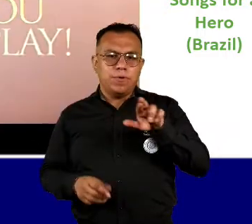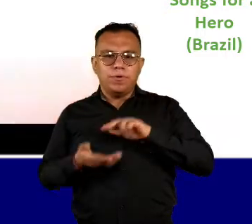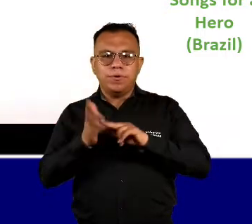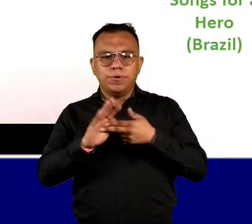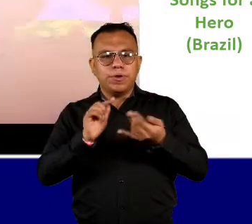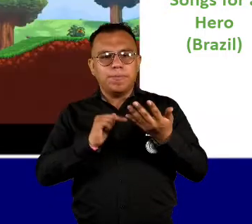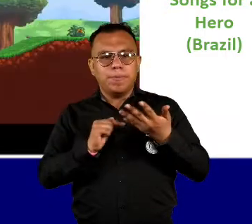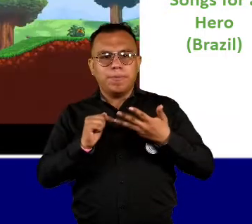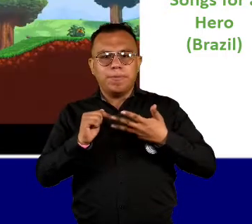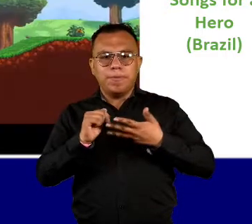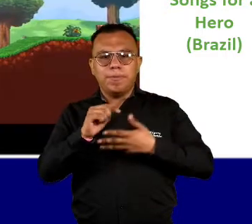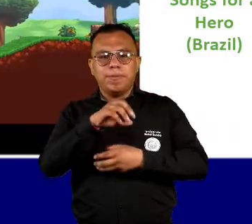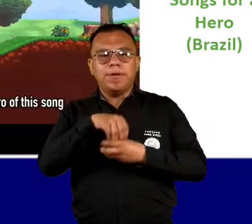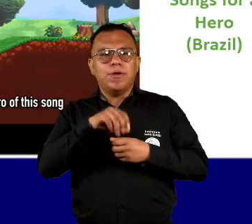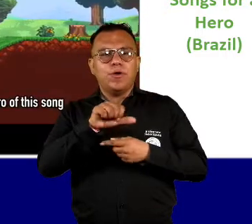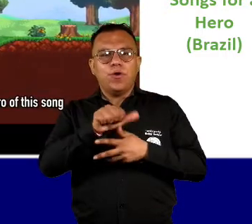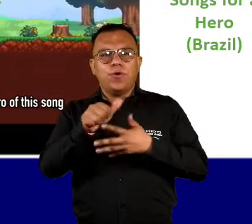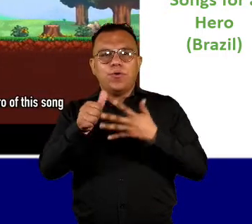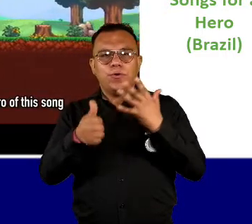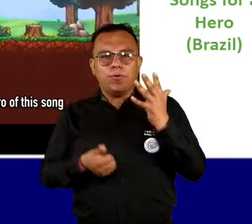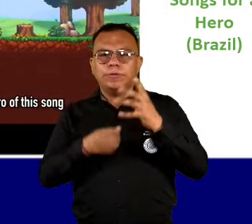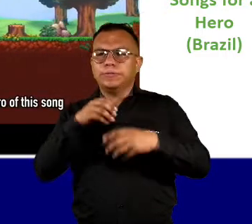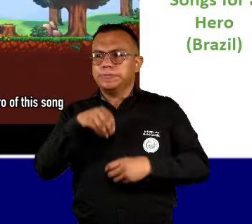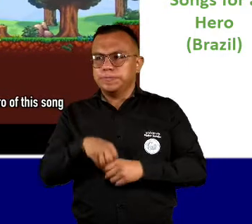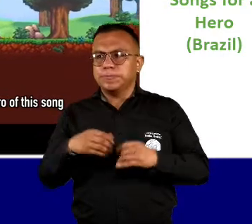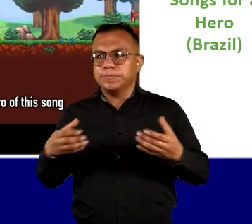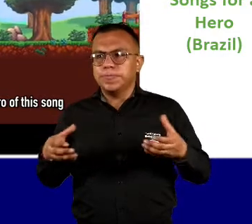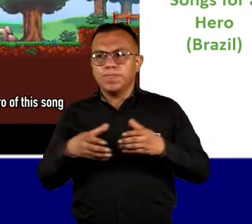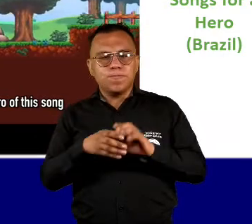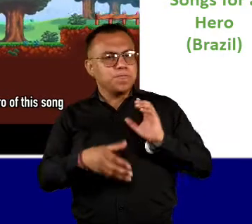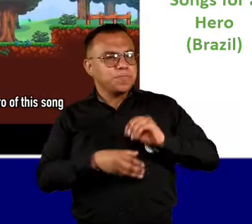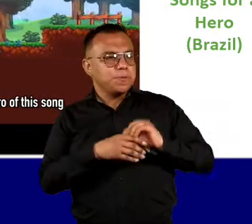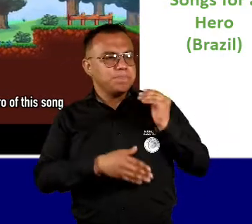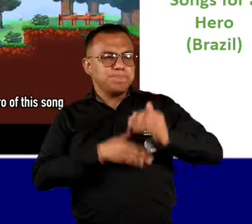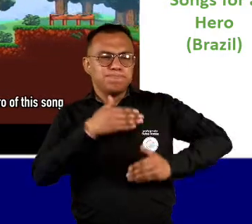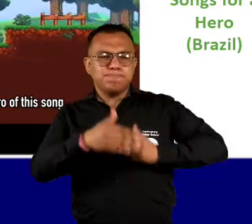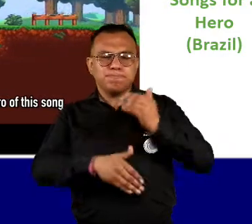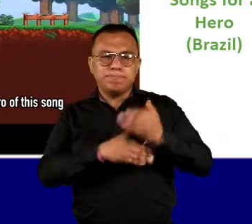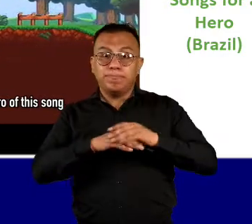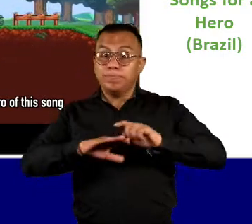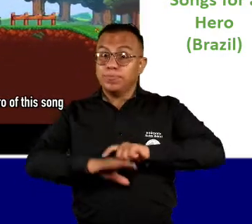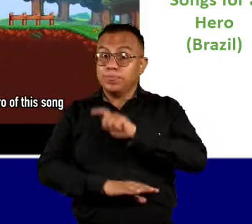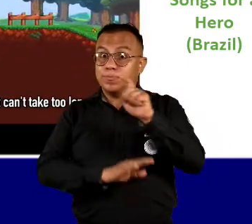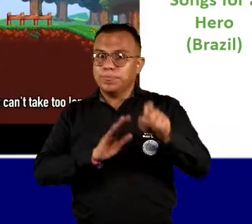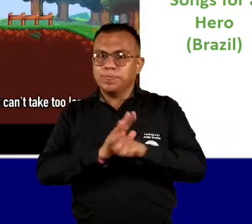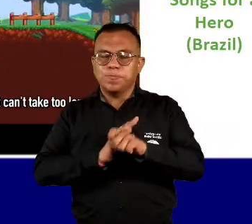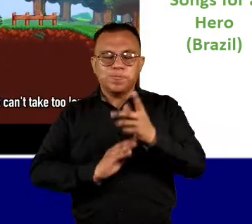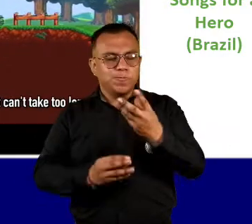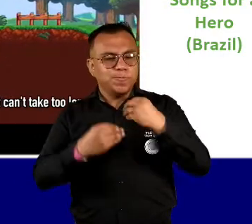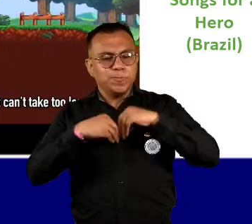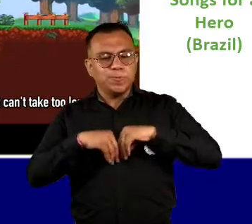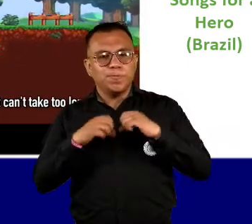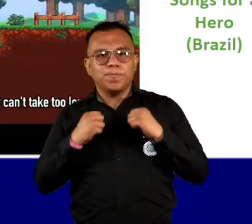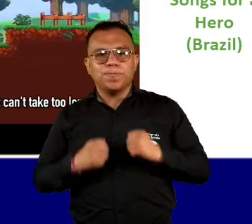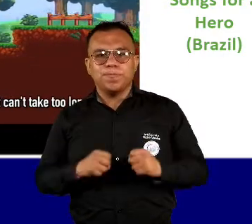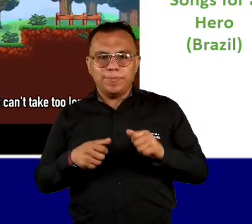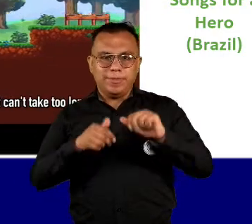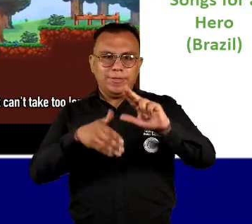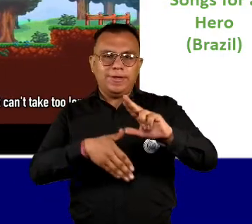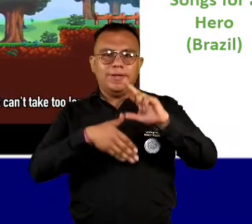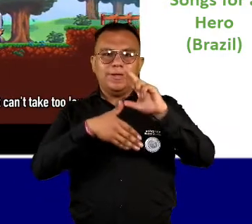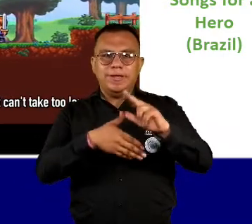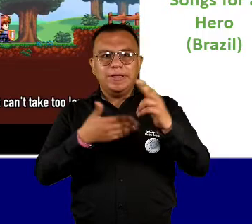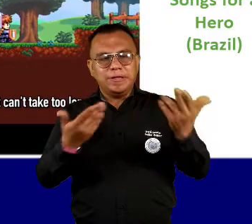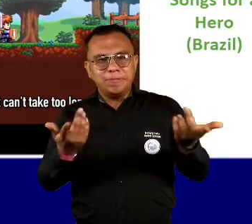hay otras aventuras gráficas hay juegos plataformas que van a otros actores Estos son todas IP propias de latinoamérica del